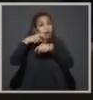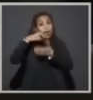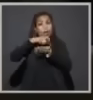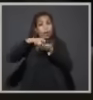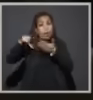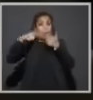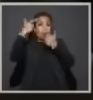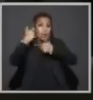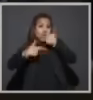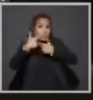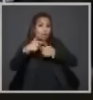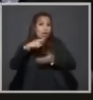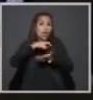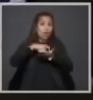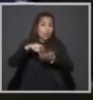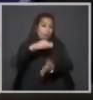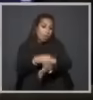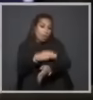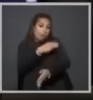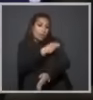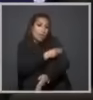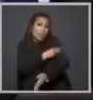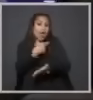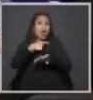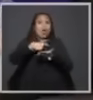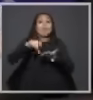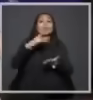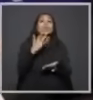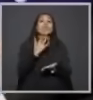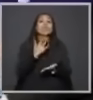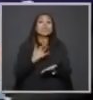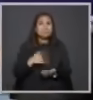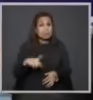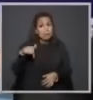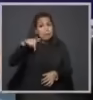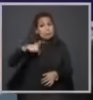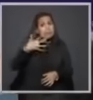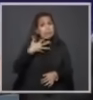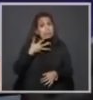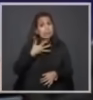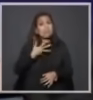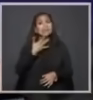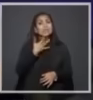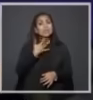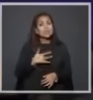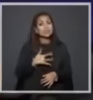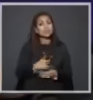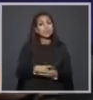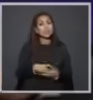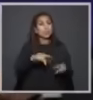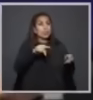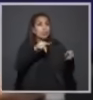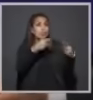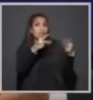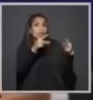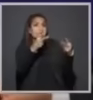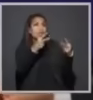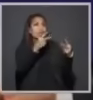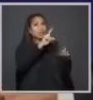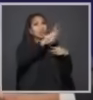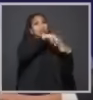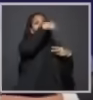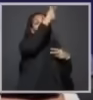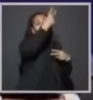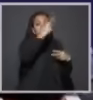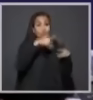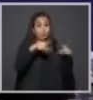leche, compramos la madera, compramos las gasolinas. Tenemos el petróleo, se vende petróleo crudo. Desde